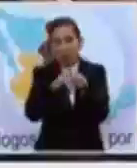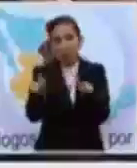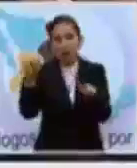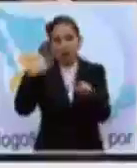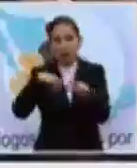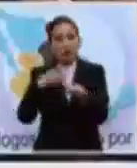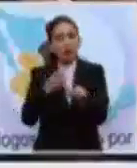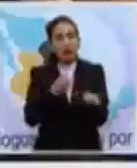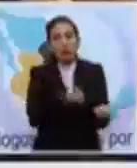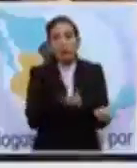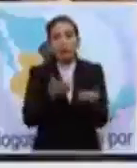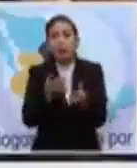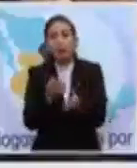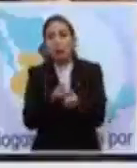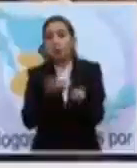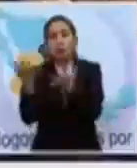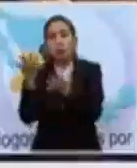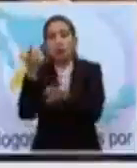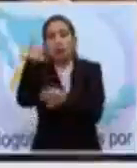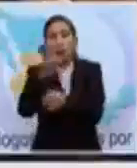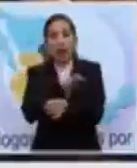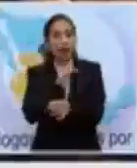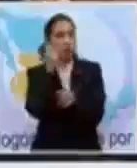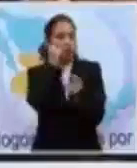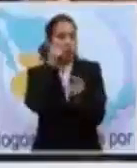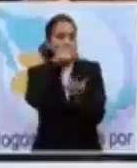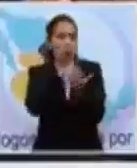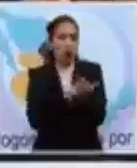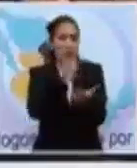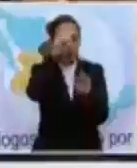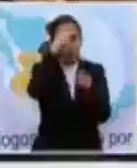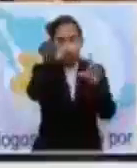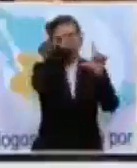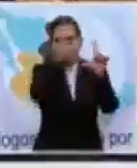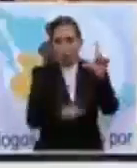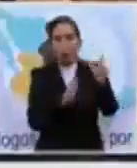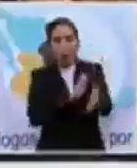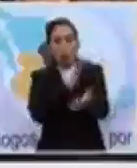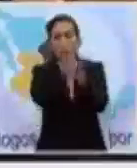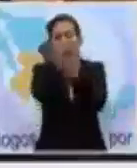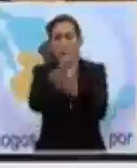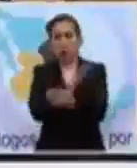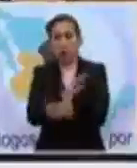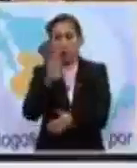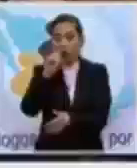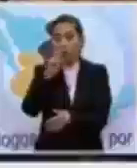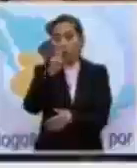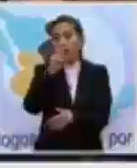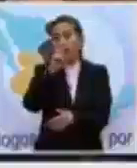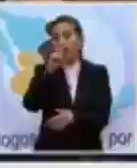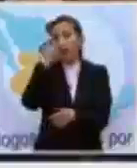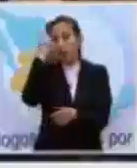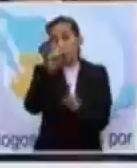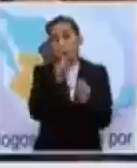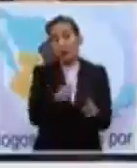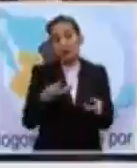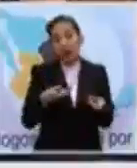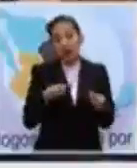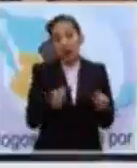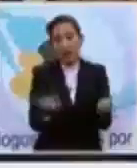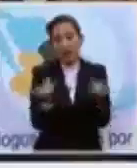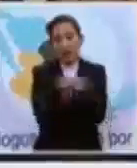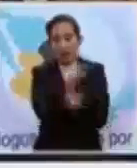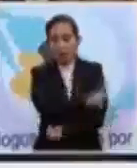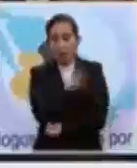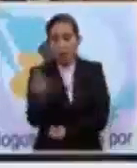convergente. Portable para que cualquier mexicano pueda ir a cualquier lugar del país y sea atendido, y convergente para que sea atendido con la misma calidad